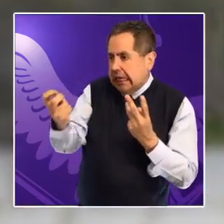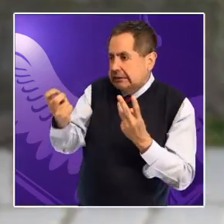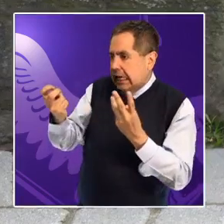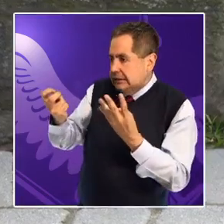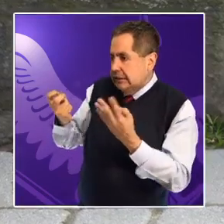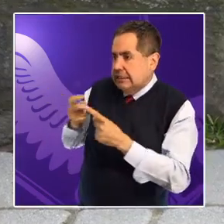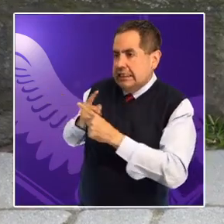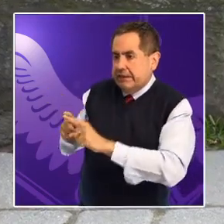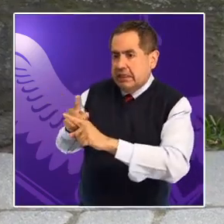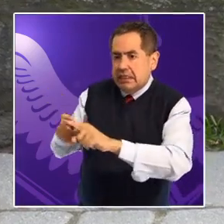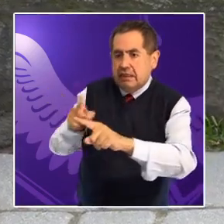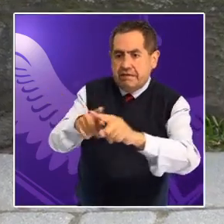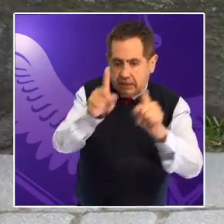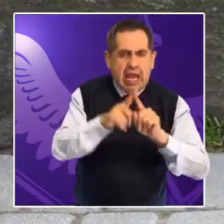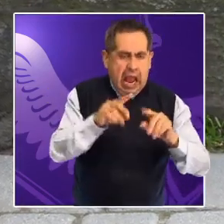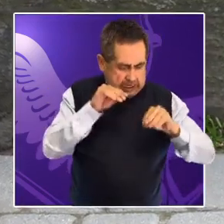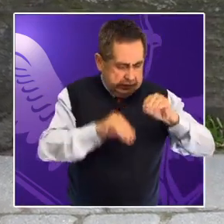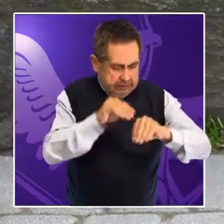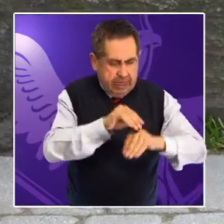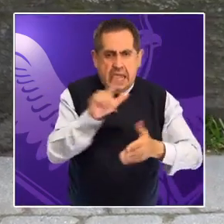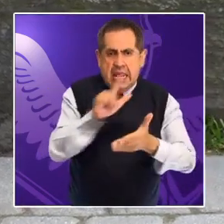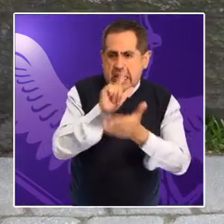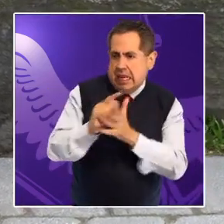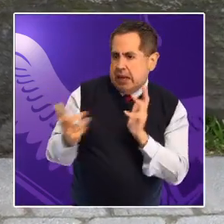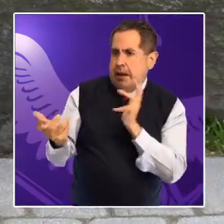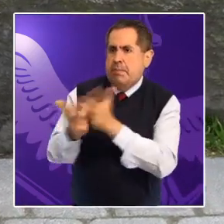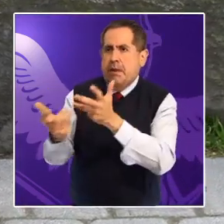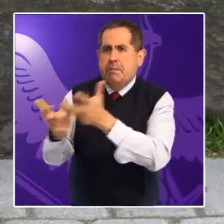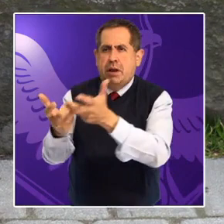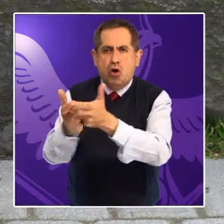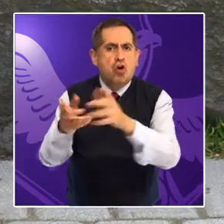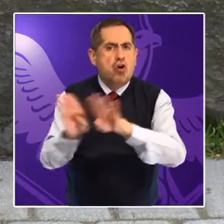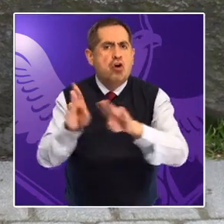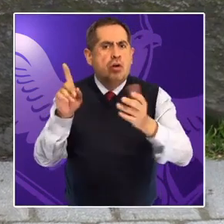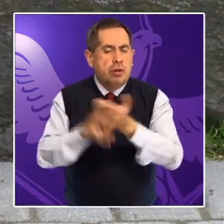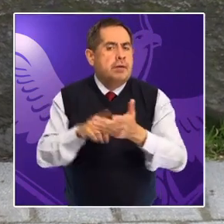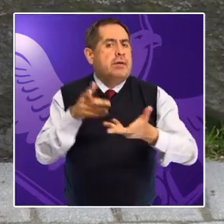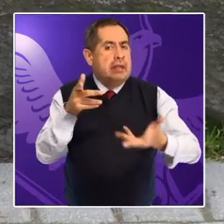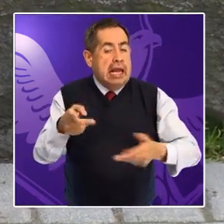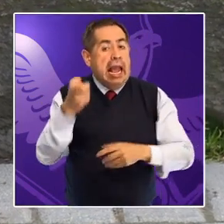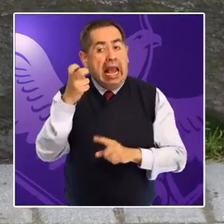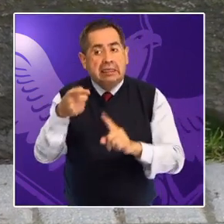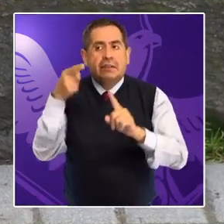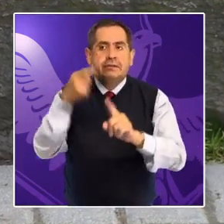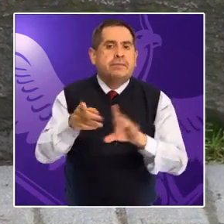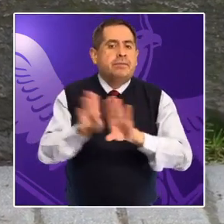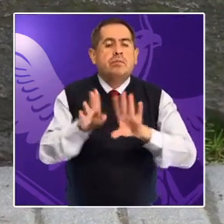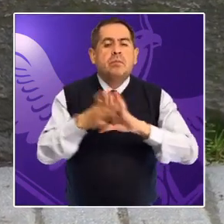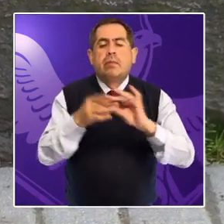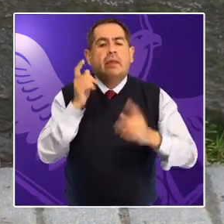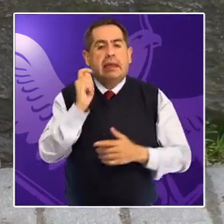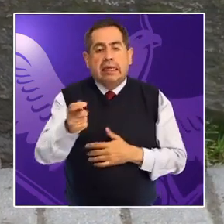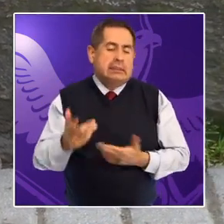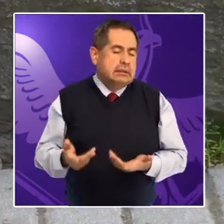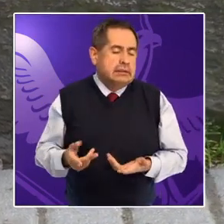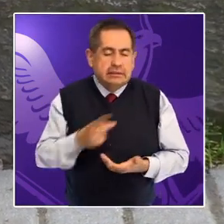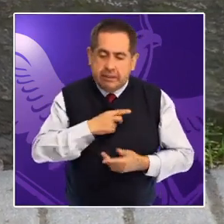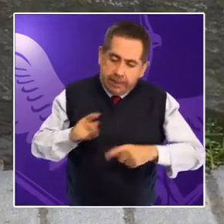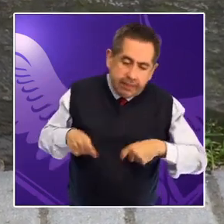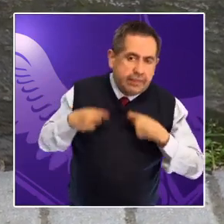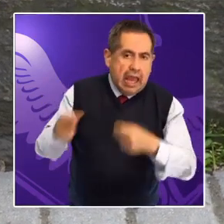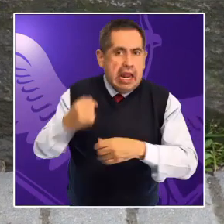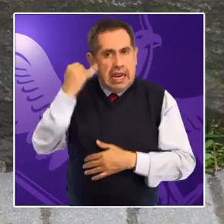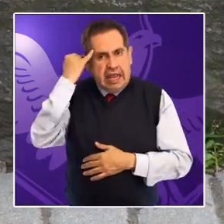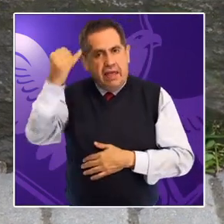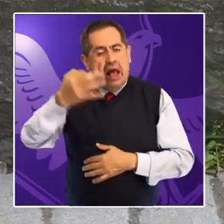situaciones, un universo real. El modelo social de discapacidad exige, ¿no?, de alguna manera garantizar esta idea de dignidad